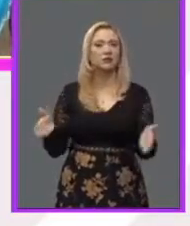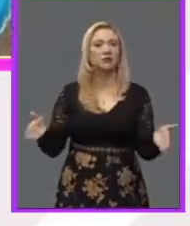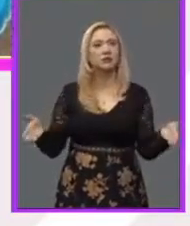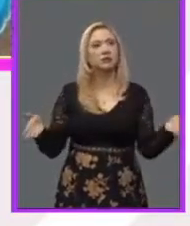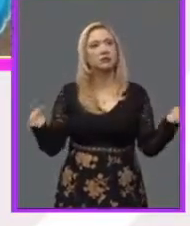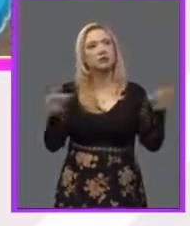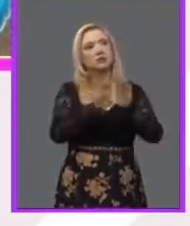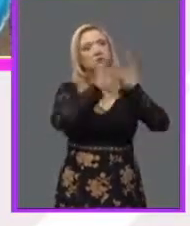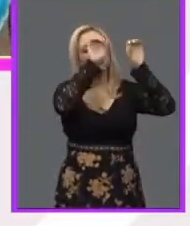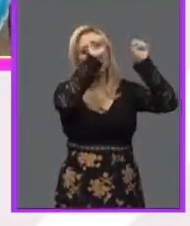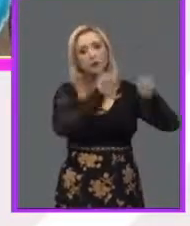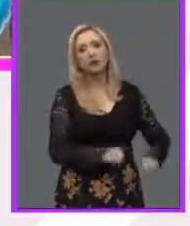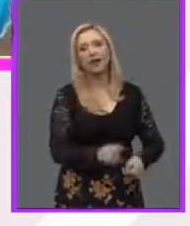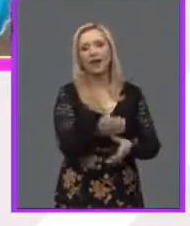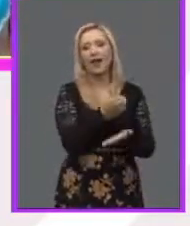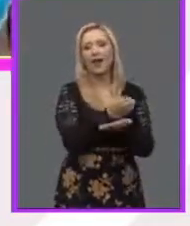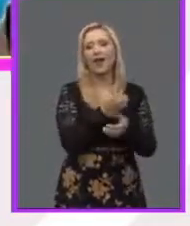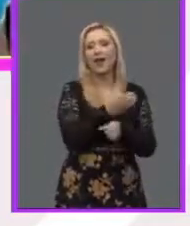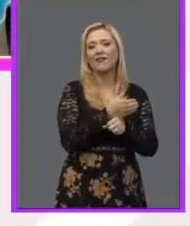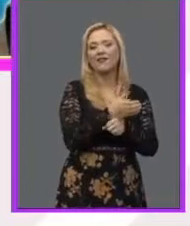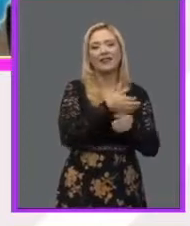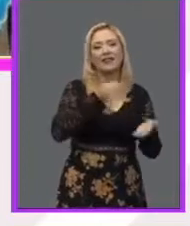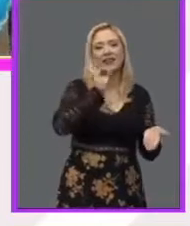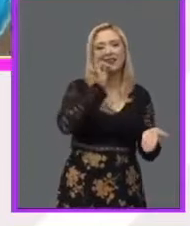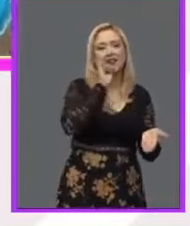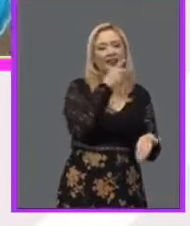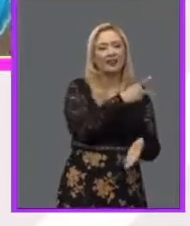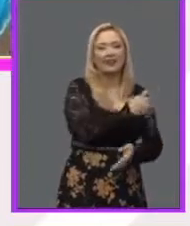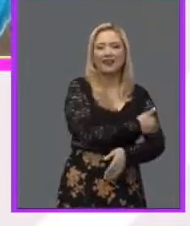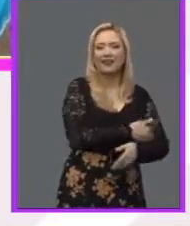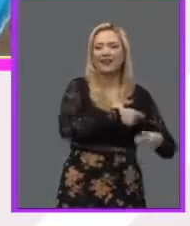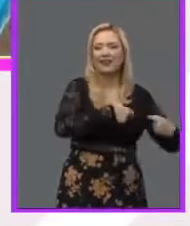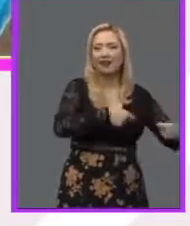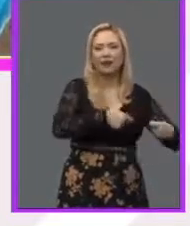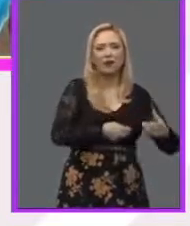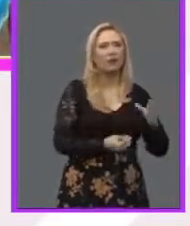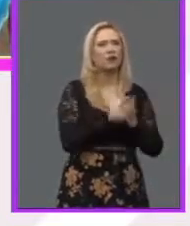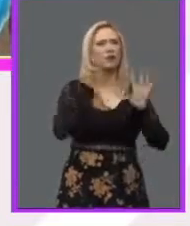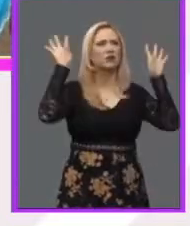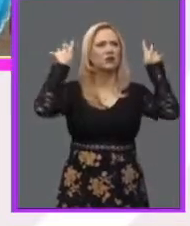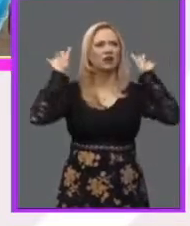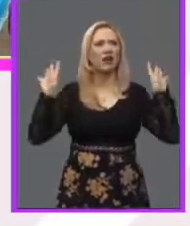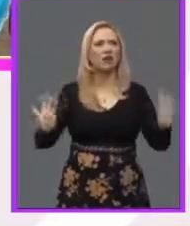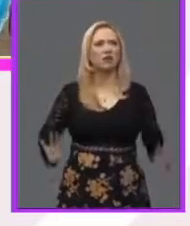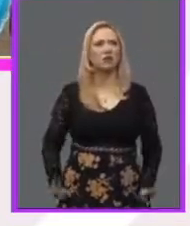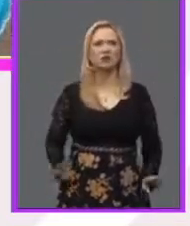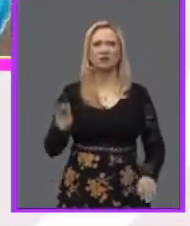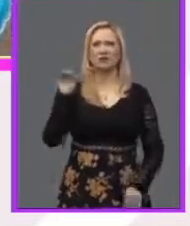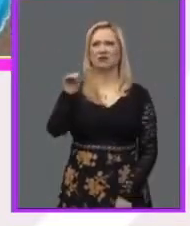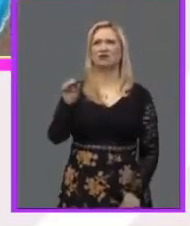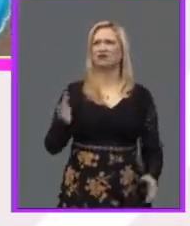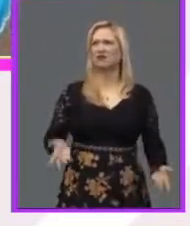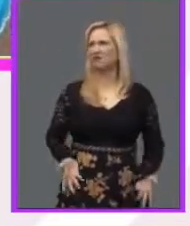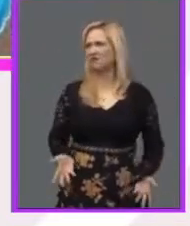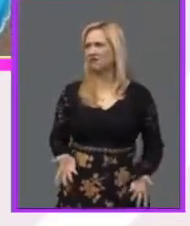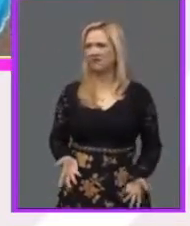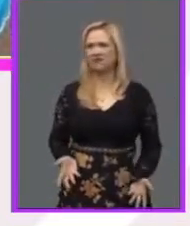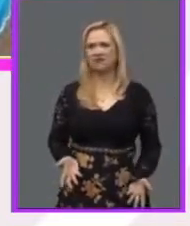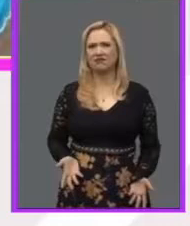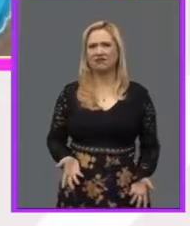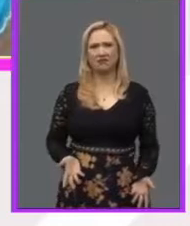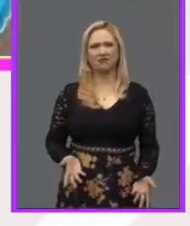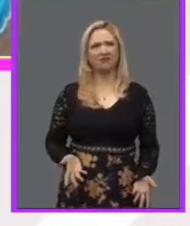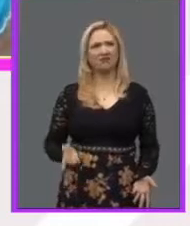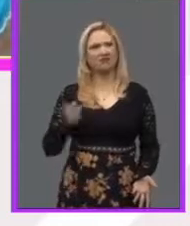cafetería familiar para poner una Starbucks, ¿no? O llegan ciertas cadenas que encontramos en todo el